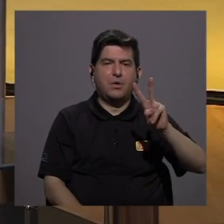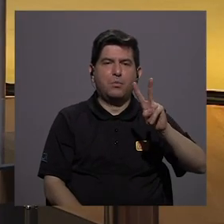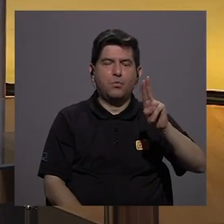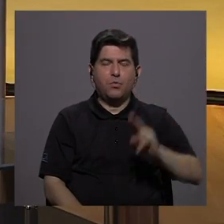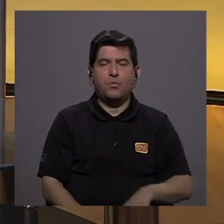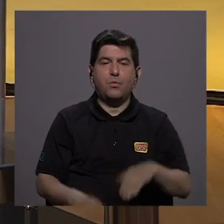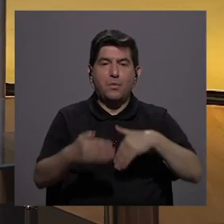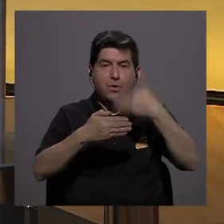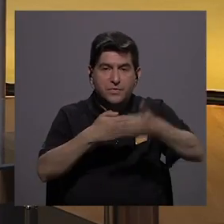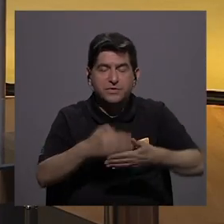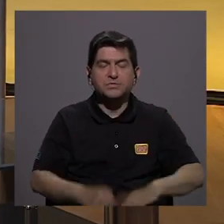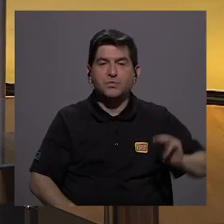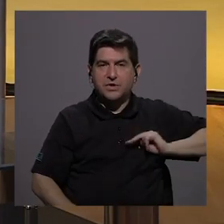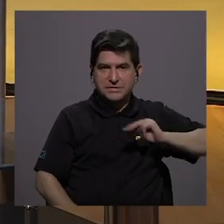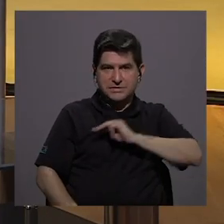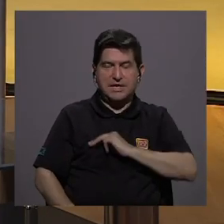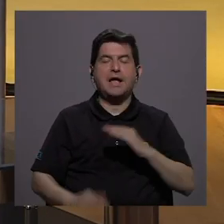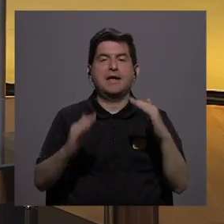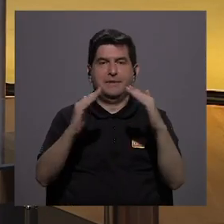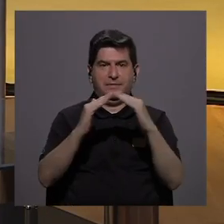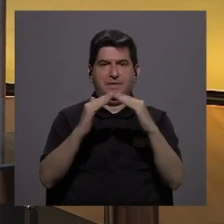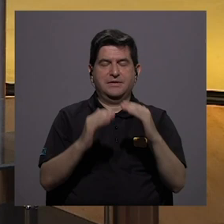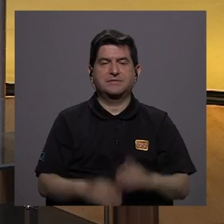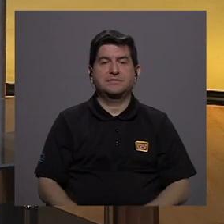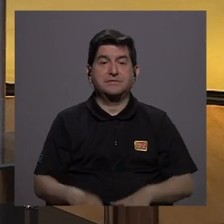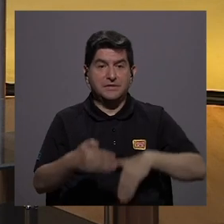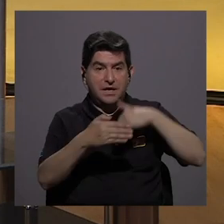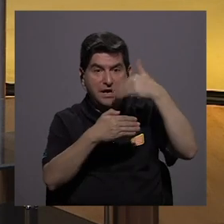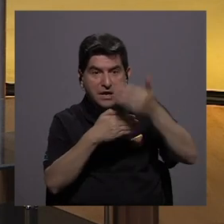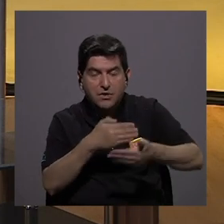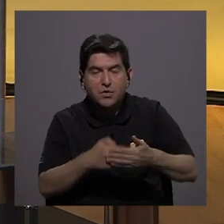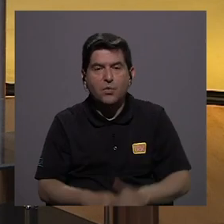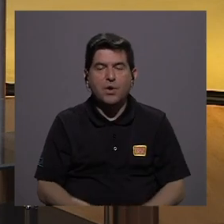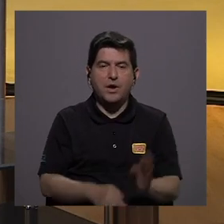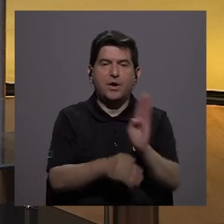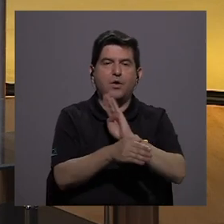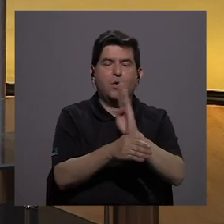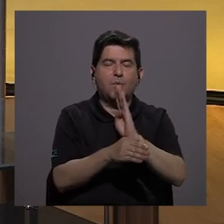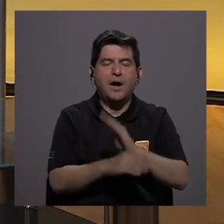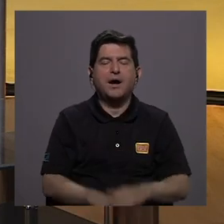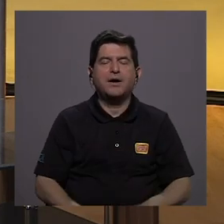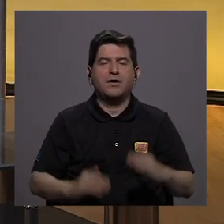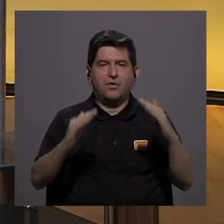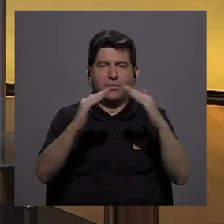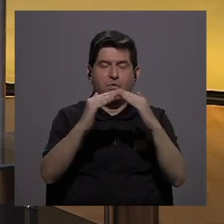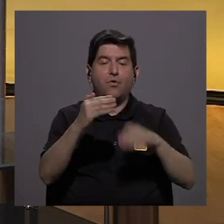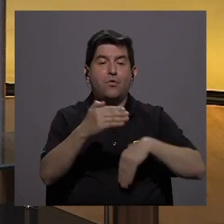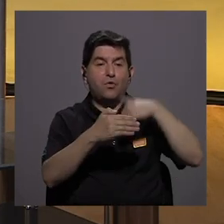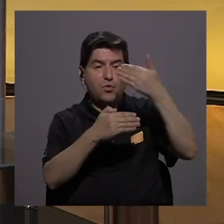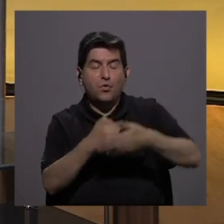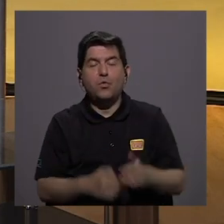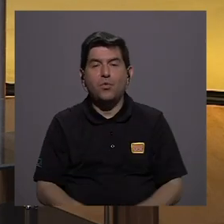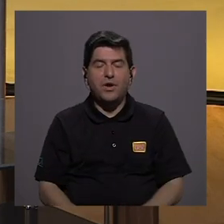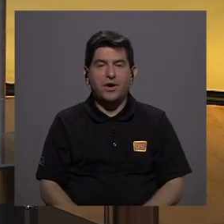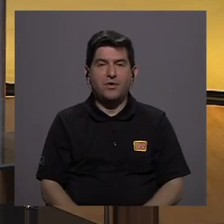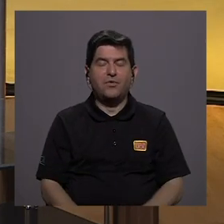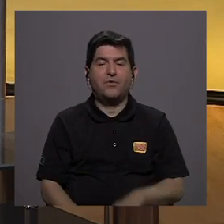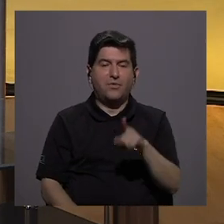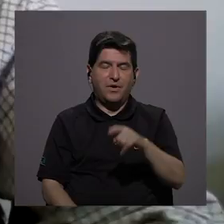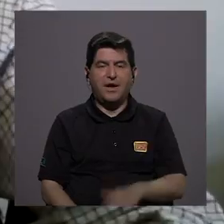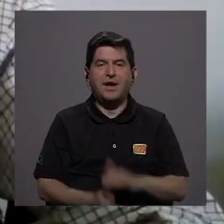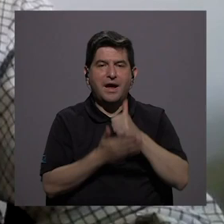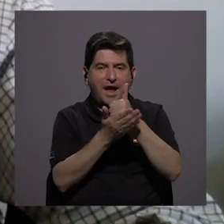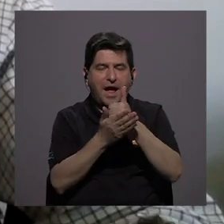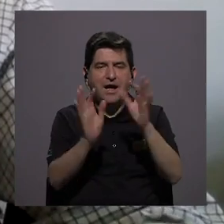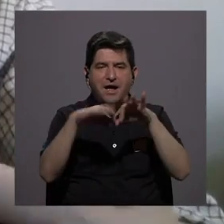el Ministerio de la Vivienda porque ya el IMBU no era suficiente. Y después creamos el Banco de la Vivienda. Y después creamos en asignaciones familiares